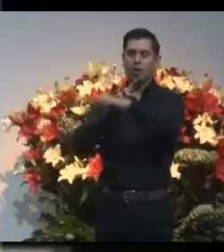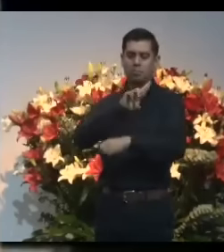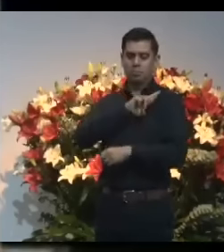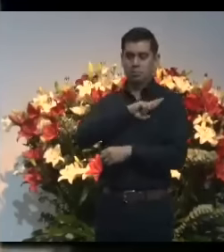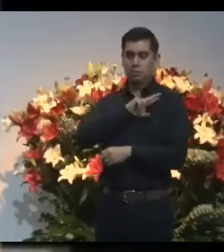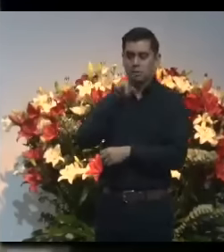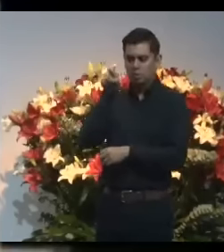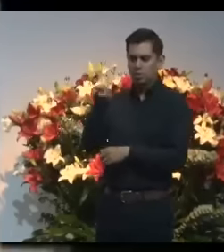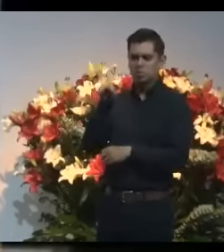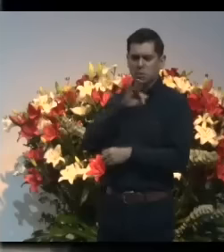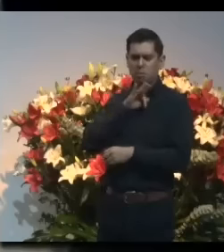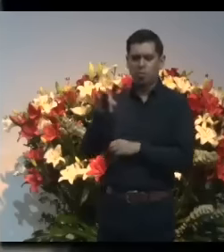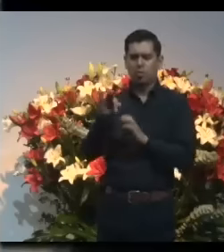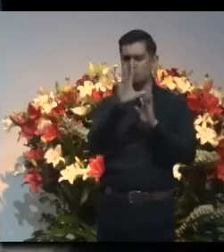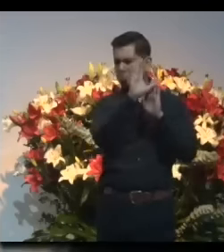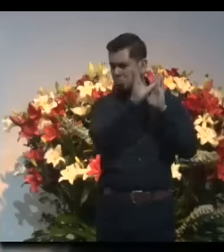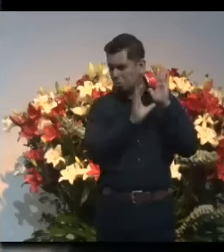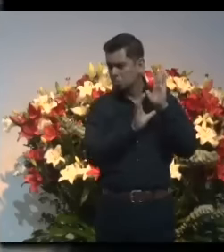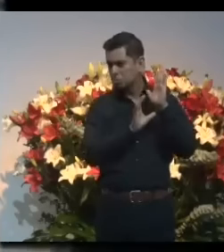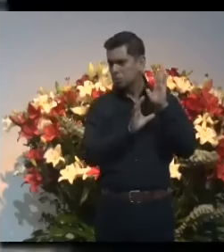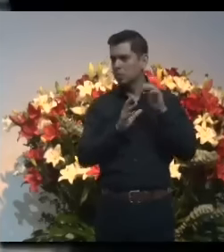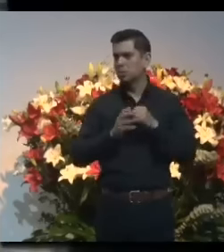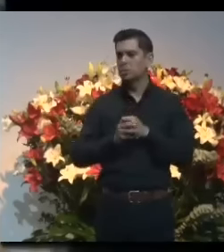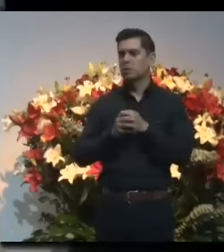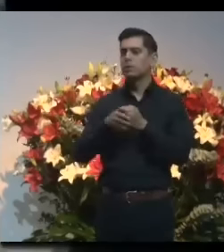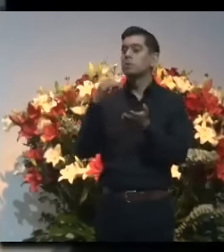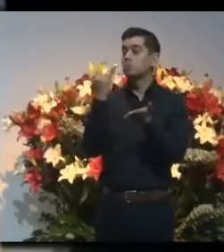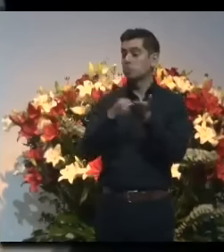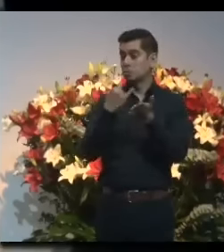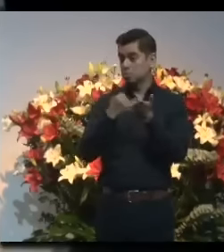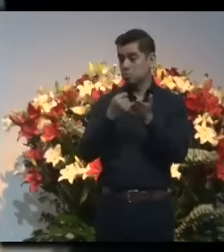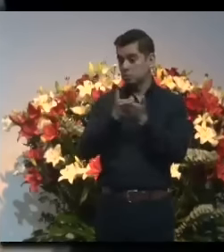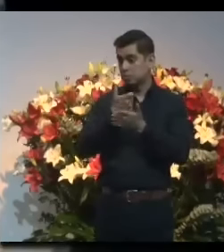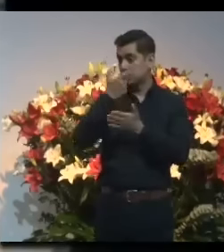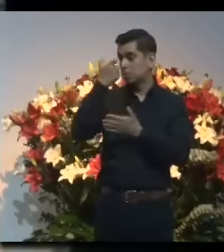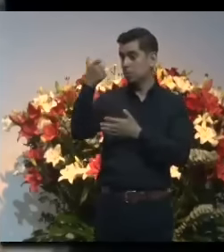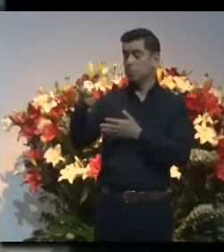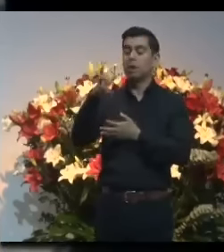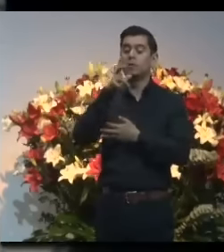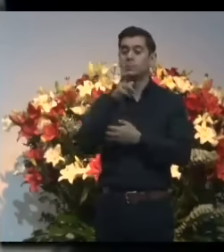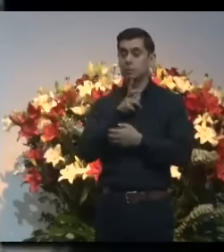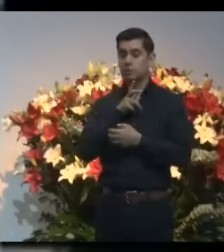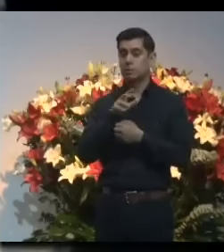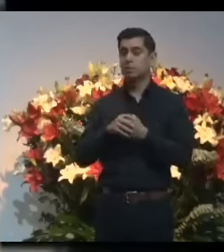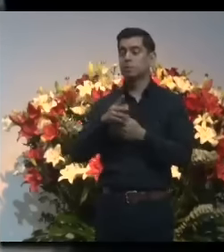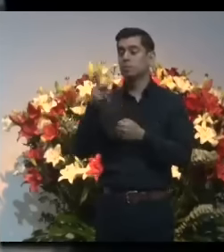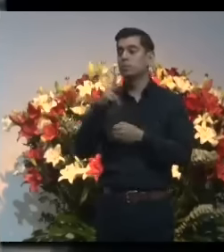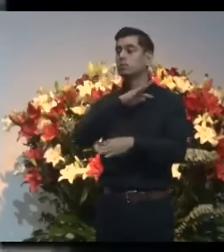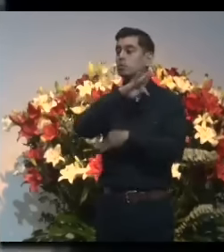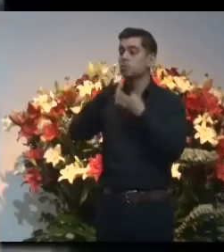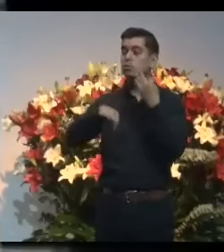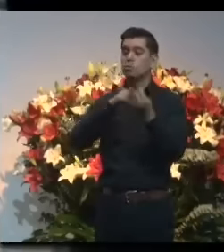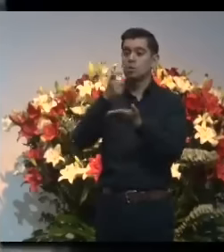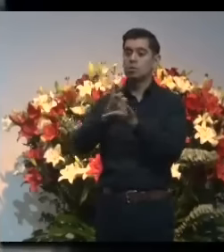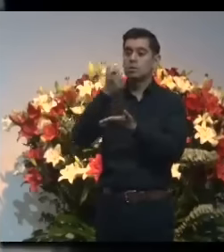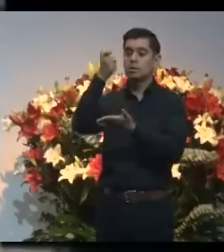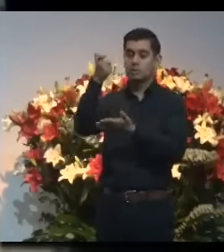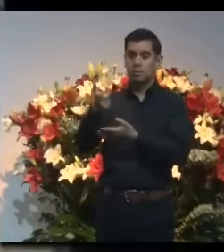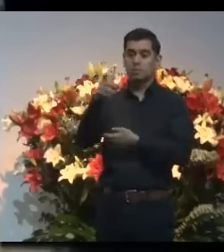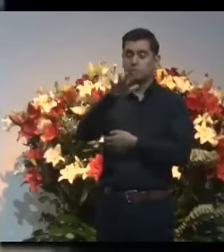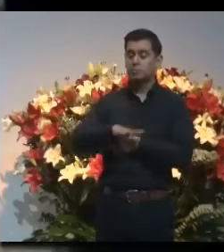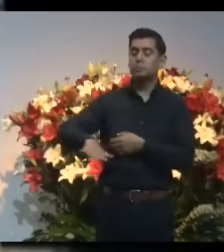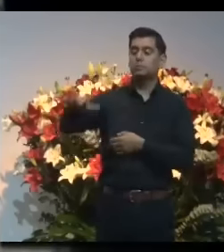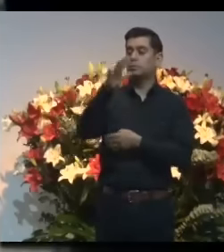en la Constitución, que pague sus impuestos el petróleo y que el dinero público se dedique a la educación